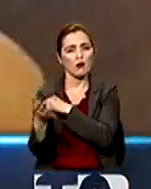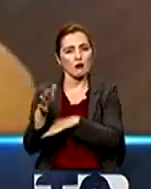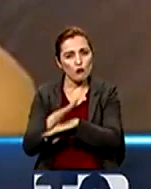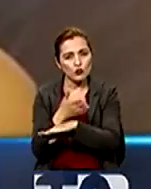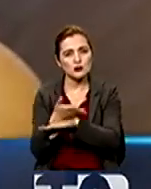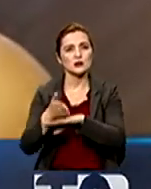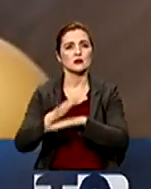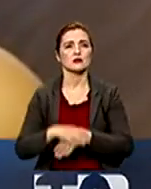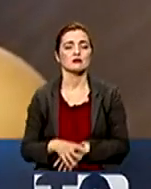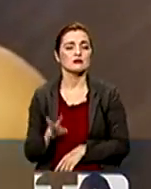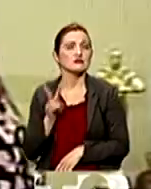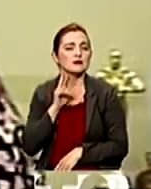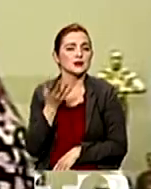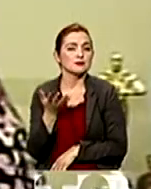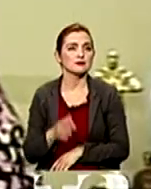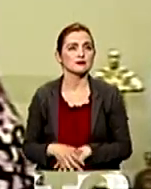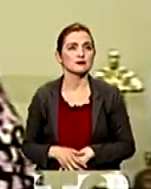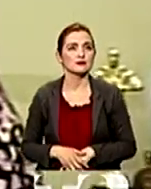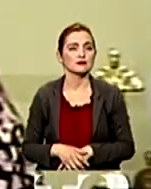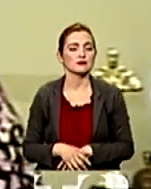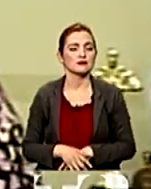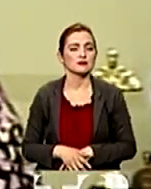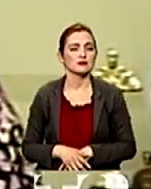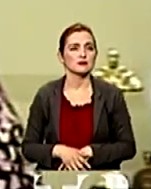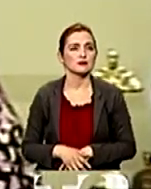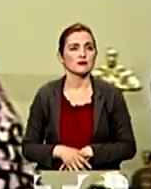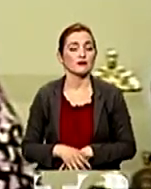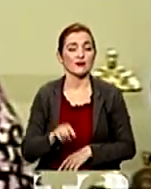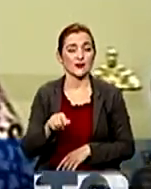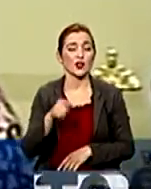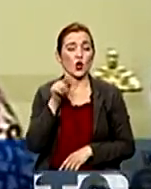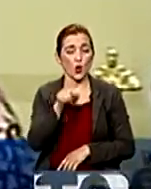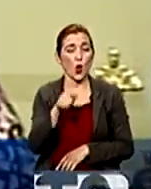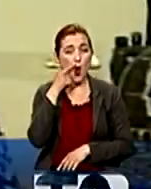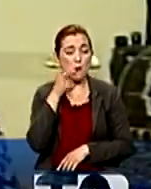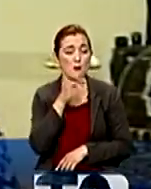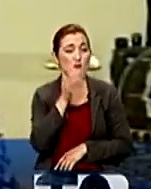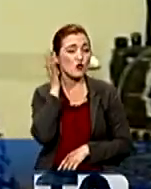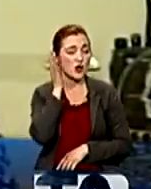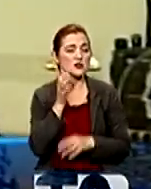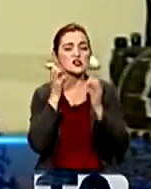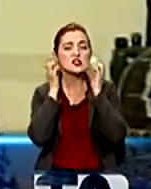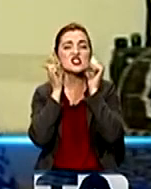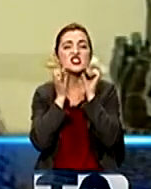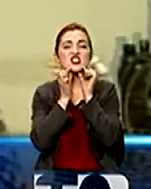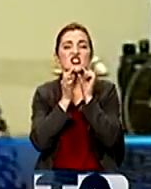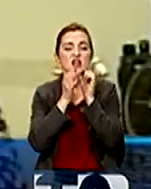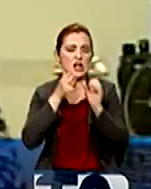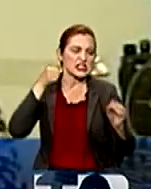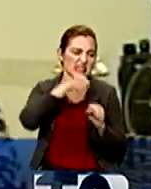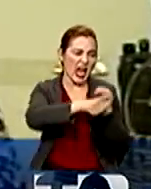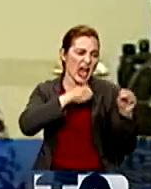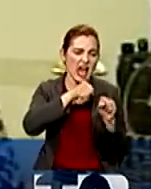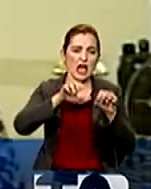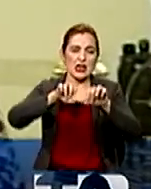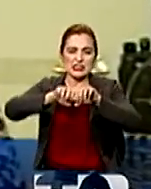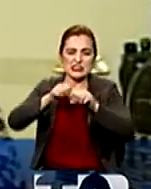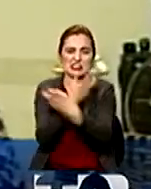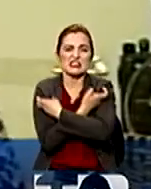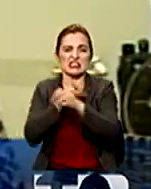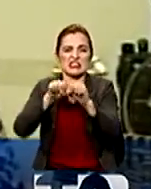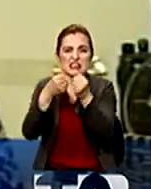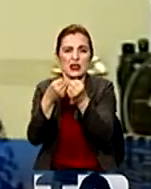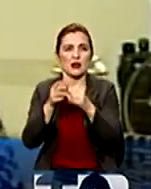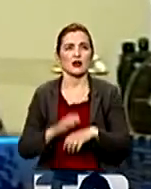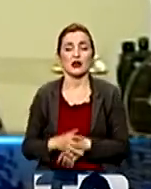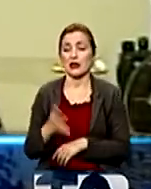música. Y el de la víctima, la mujer. La había destrozado y fracturado la mandíbula. No obstante, a los 15 días presentó un escrito diciendo que